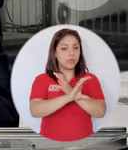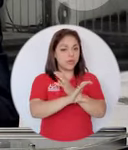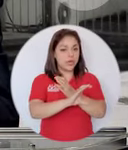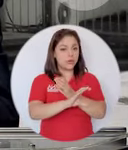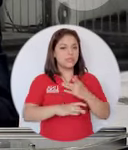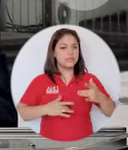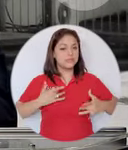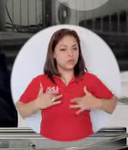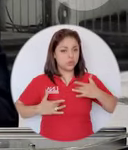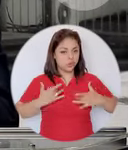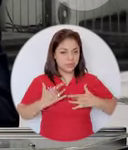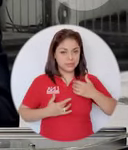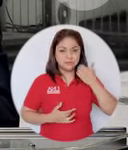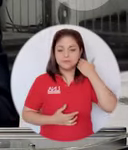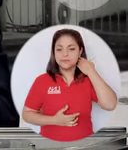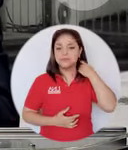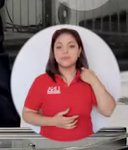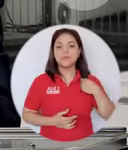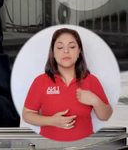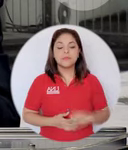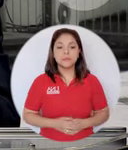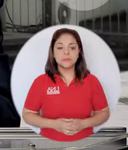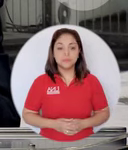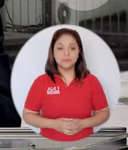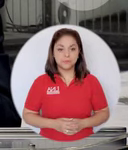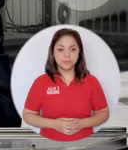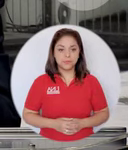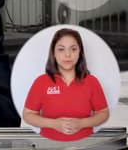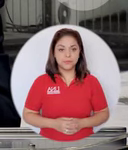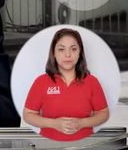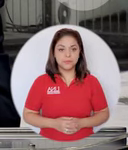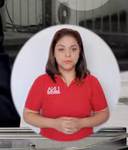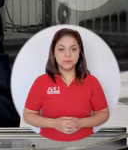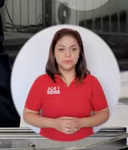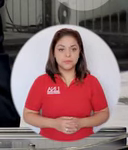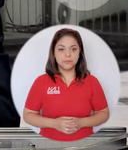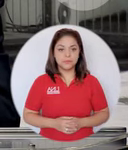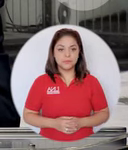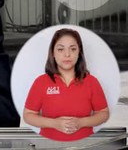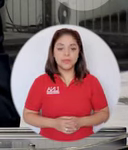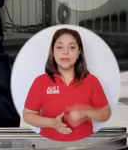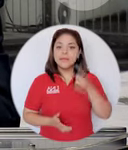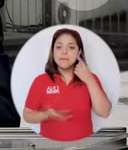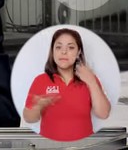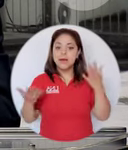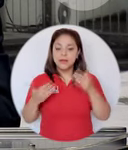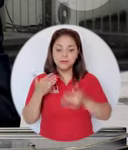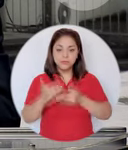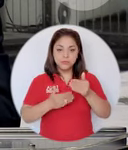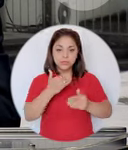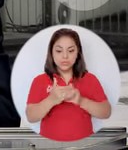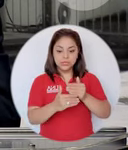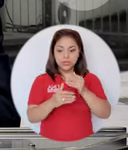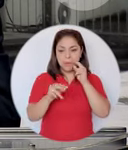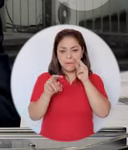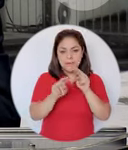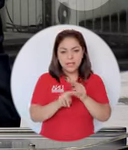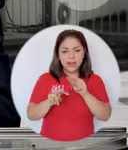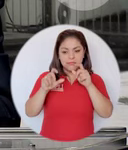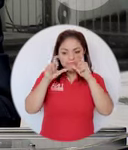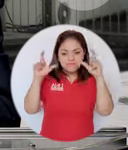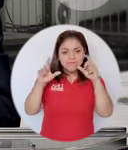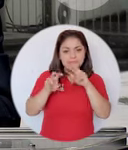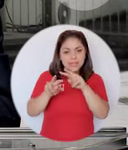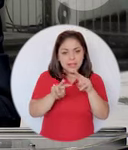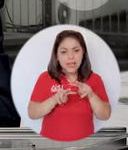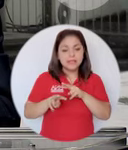subestimar los síntomas, porque es sumamente importante. Entonces, llevar a que justamente un proceso de vigilancia,